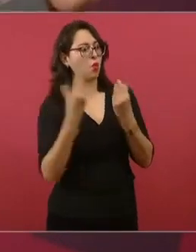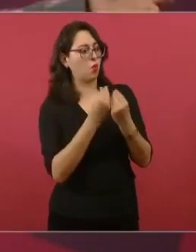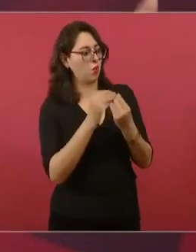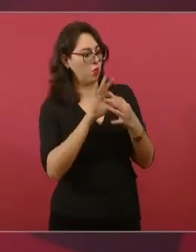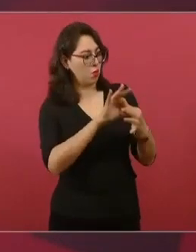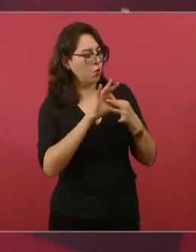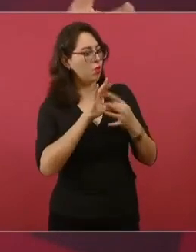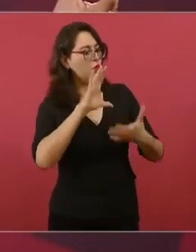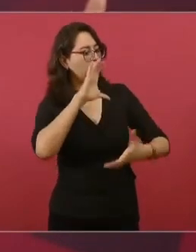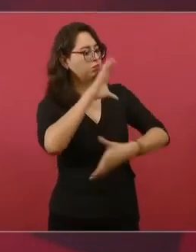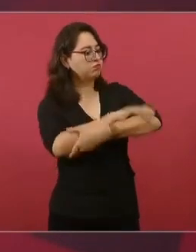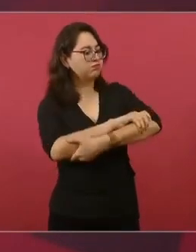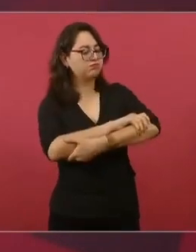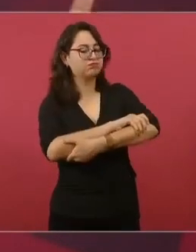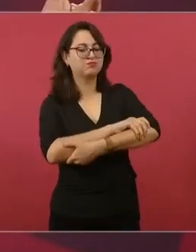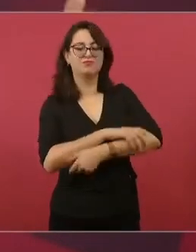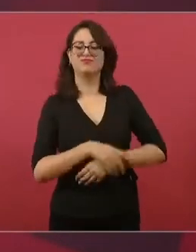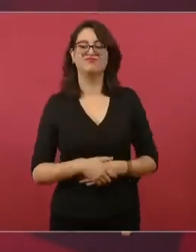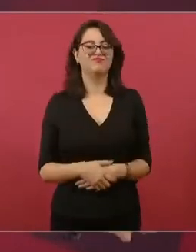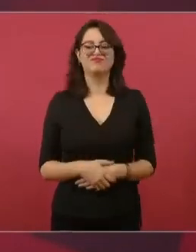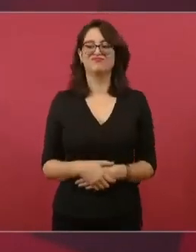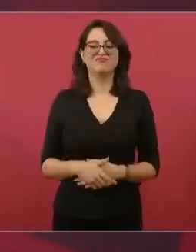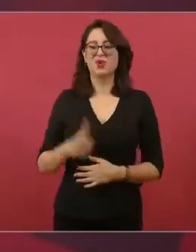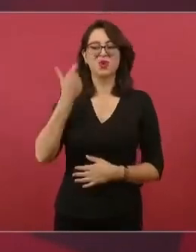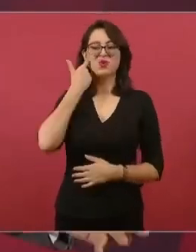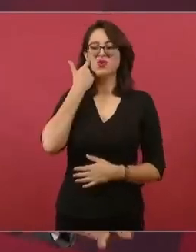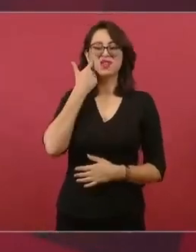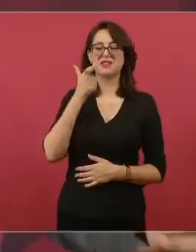hacer la alianza con las bases,